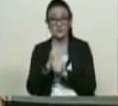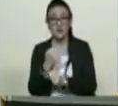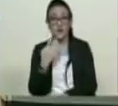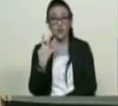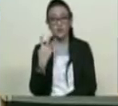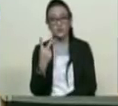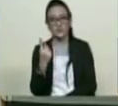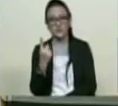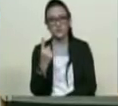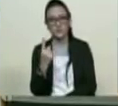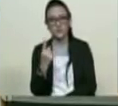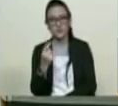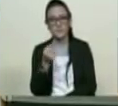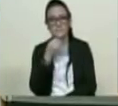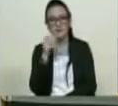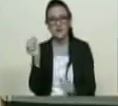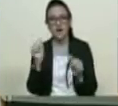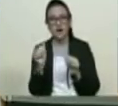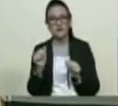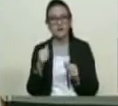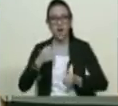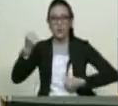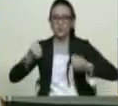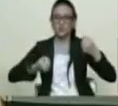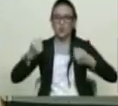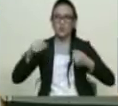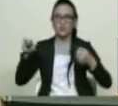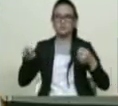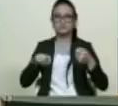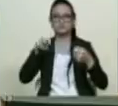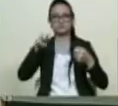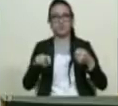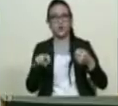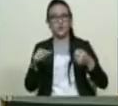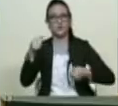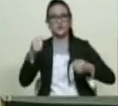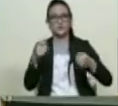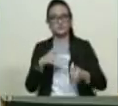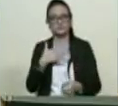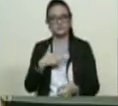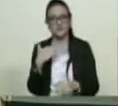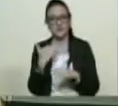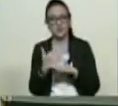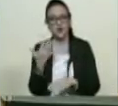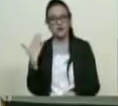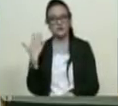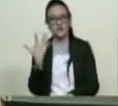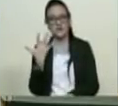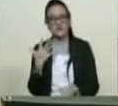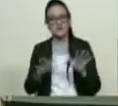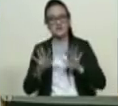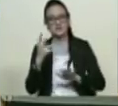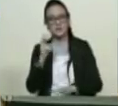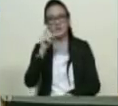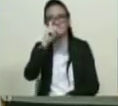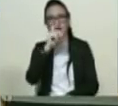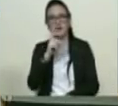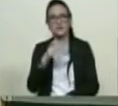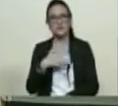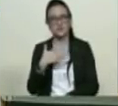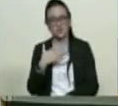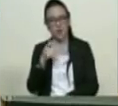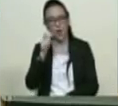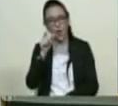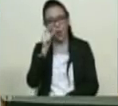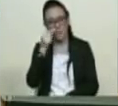421 en Bellas Artes, agarrar mi autobús y manejarlo, y me sentiría igual que hace 15, 20 años, feliz, porque en esencia yo soy un hombre del